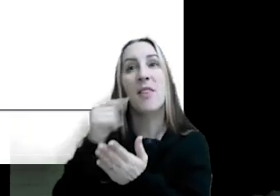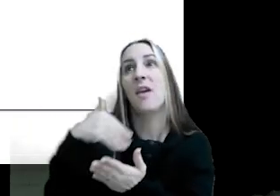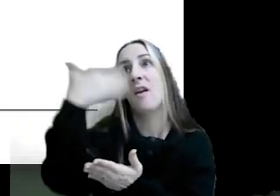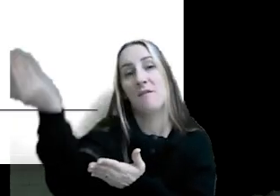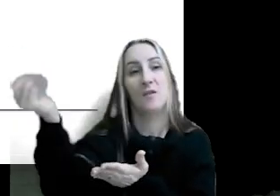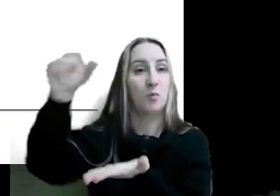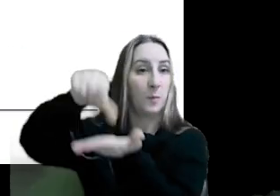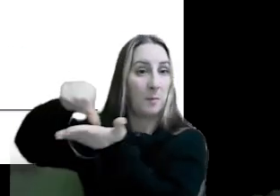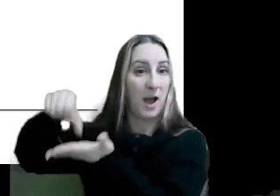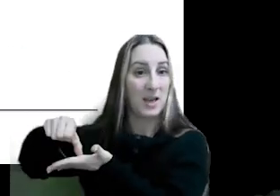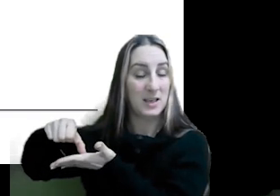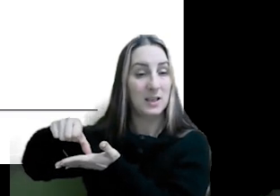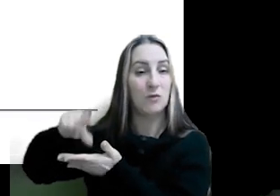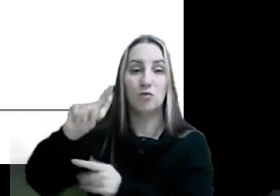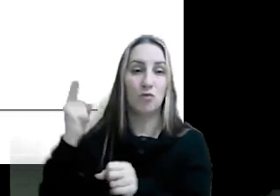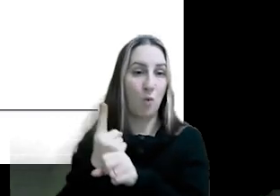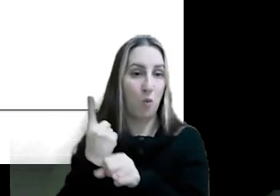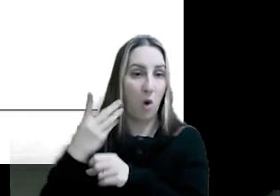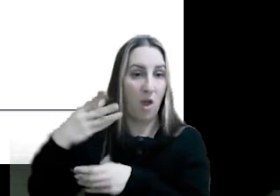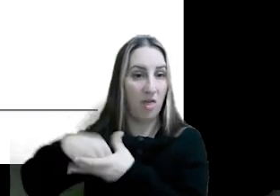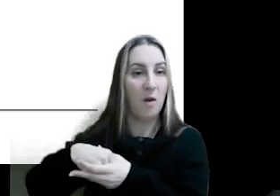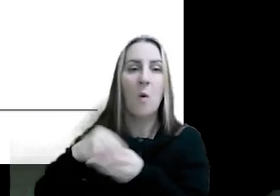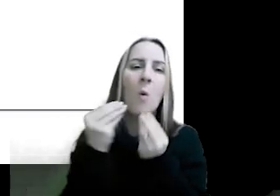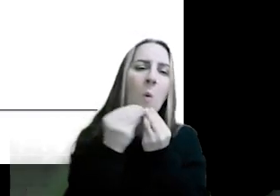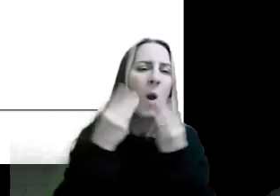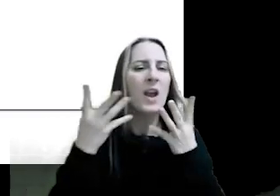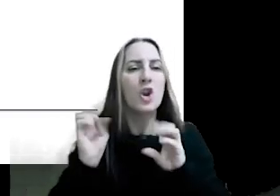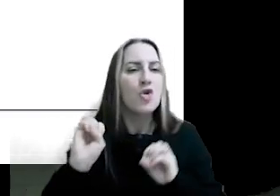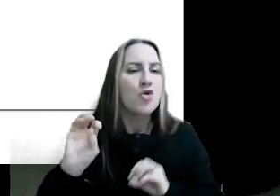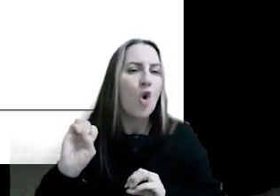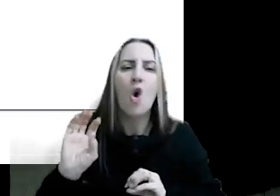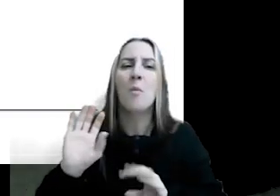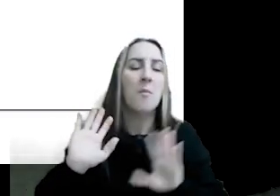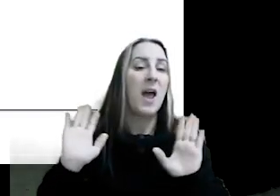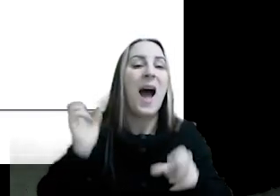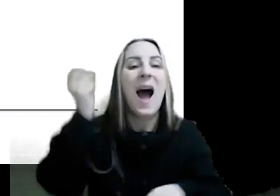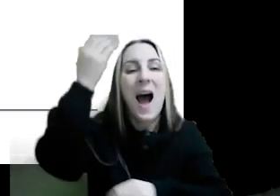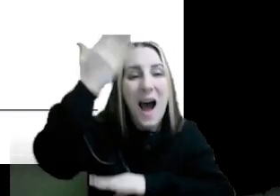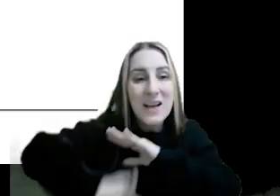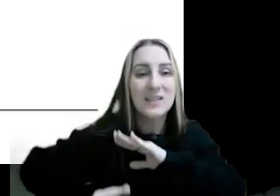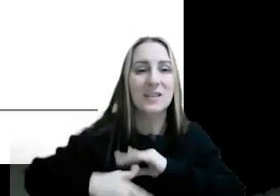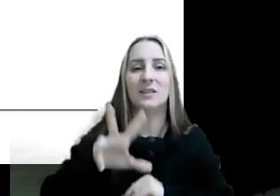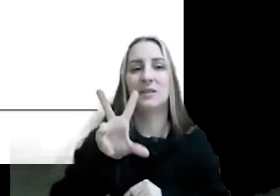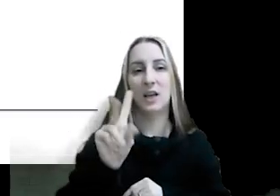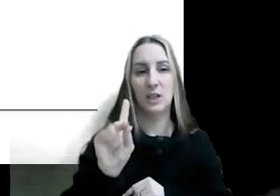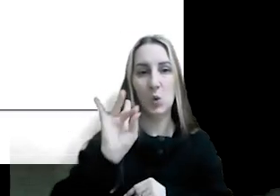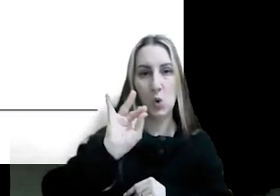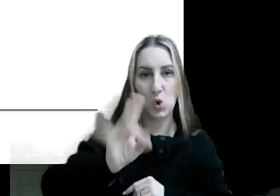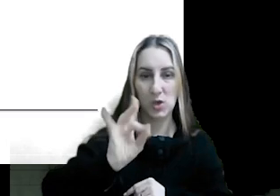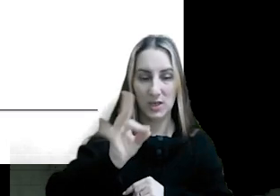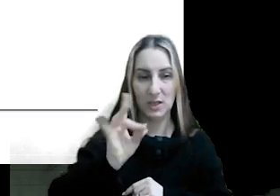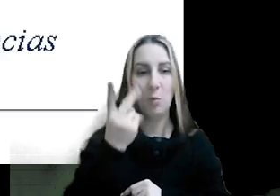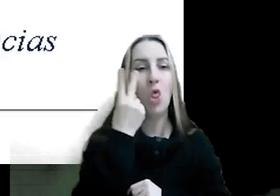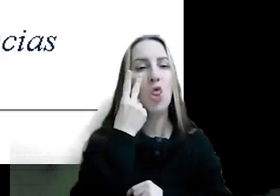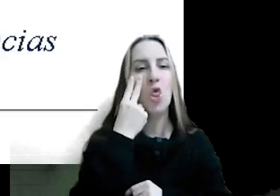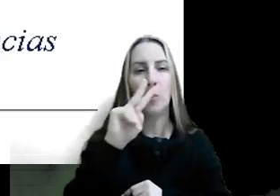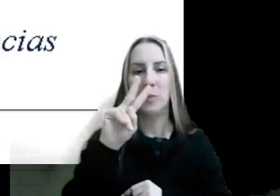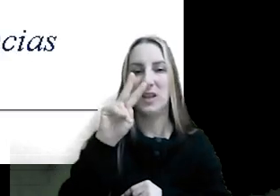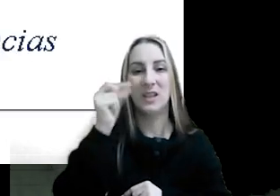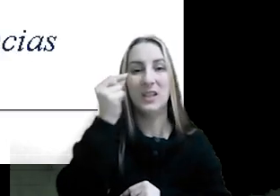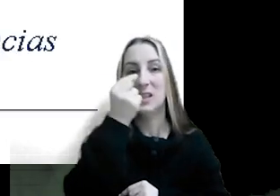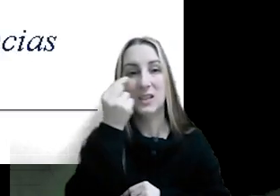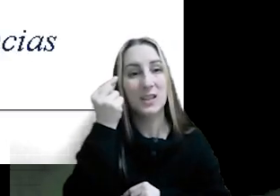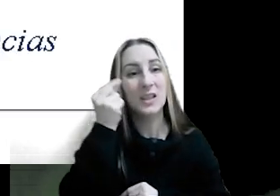activos, cualquiera sea la denominación que adopte, hasta el 31 de diciembre 2038.